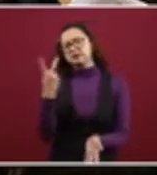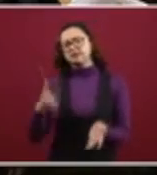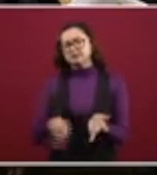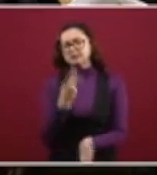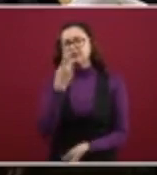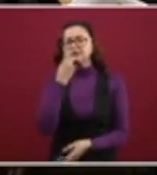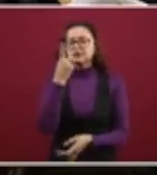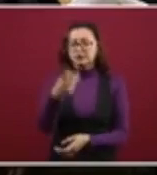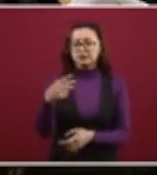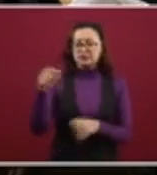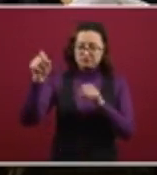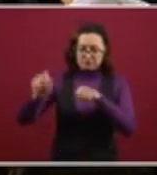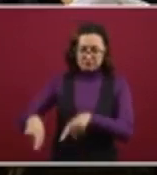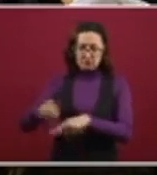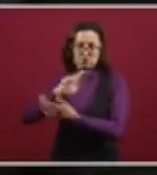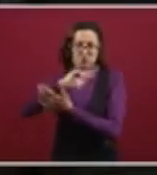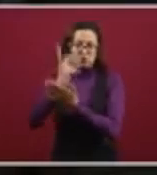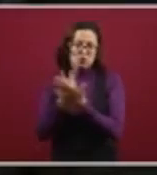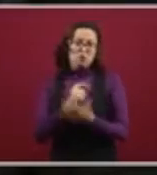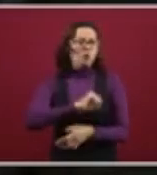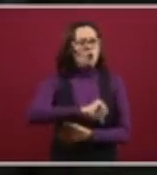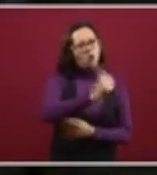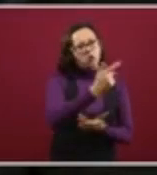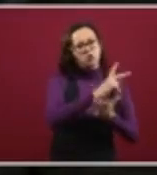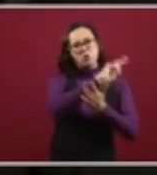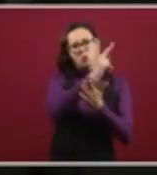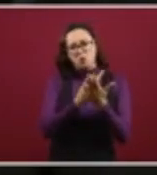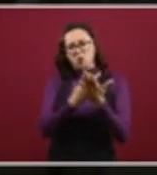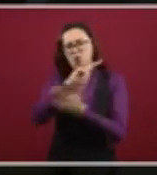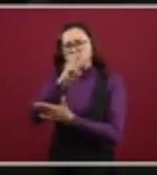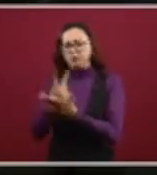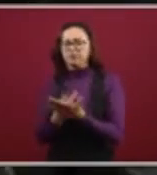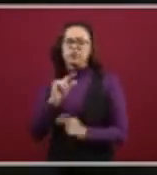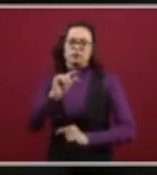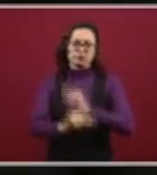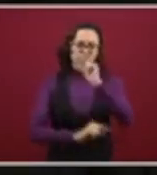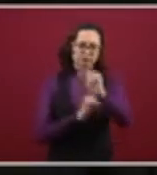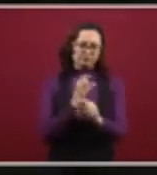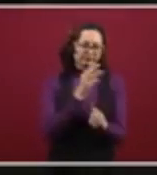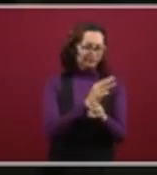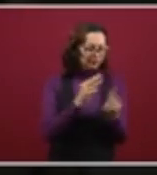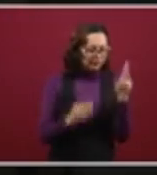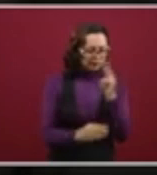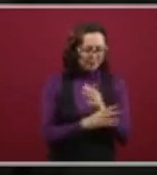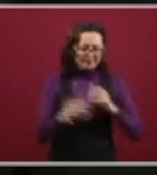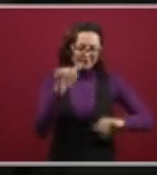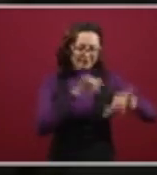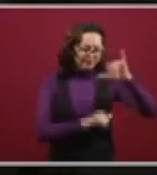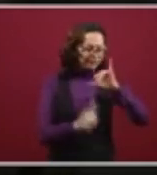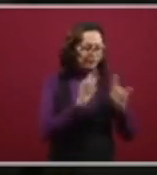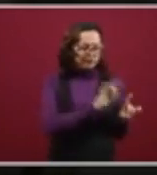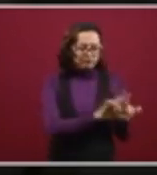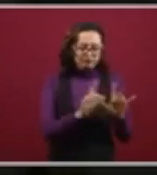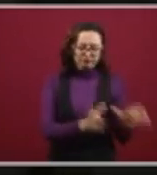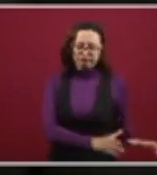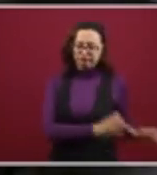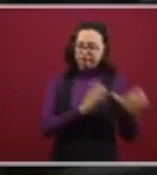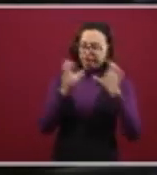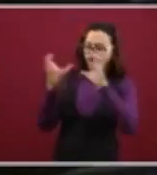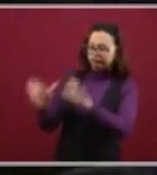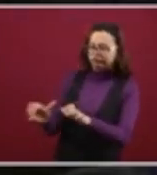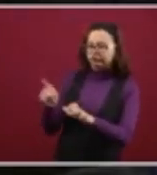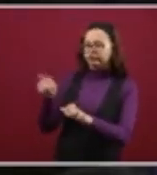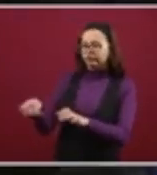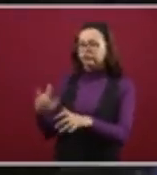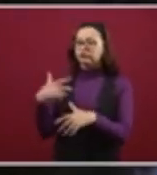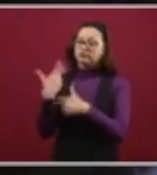solamente para este programa, en la medida que este fertilizante se entrega directamente al productor, vamos a